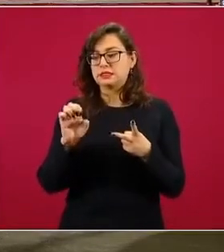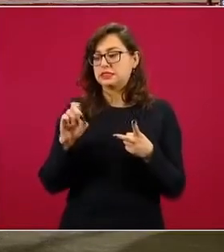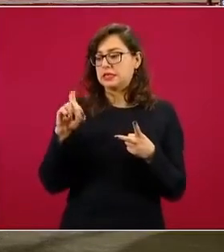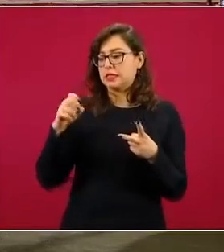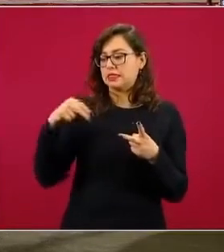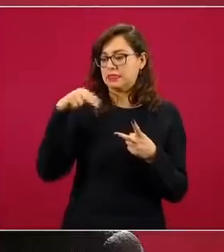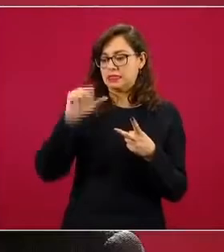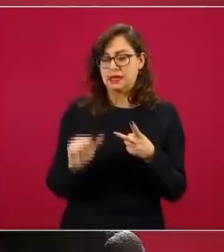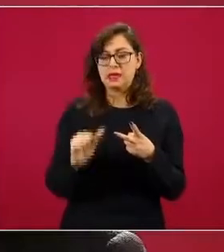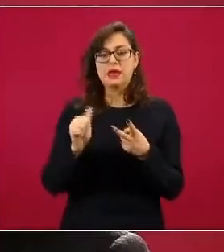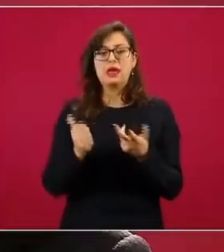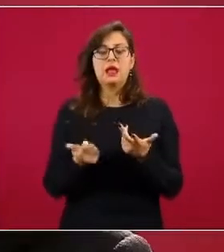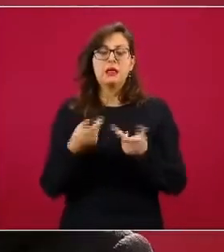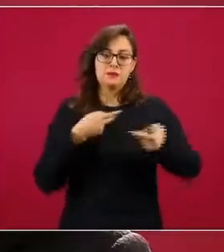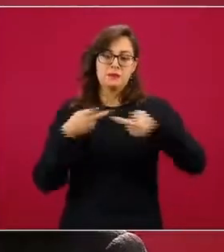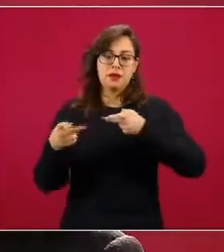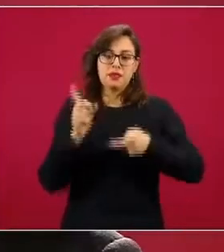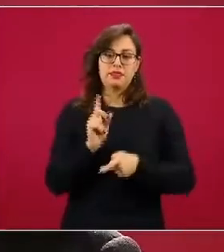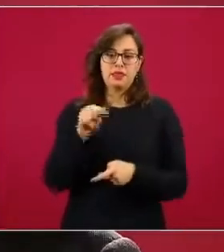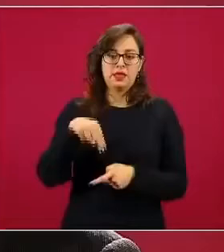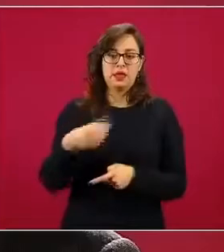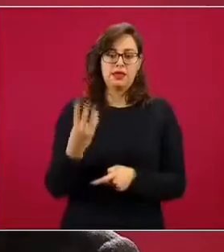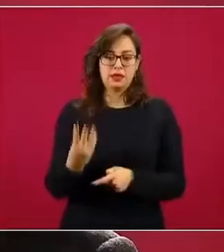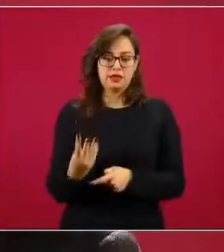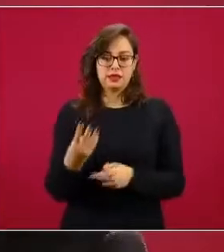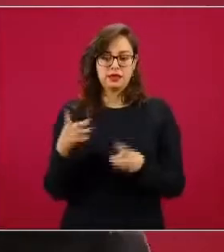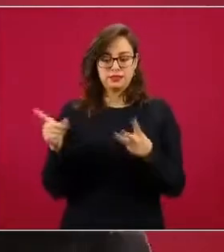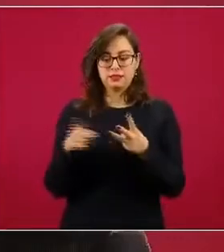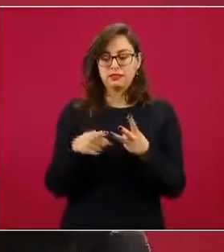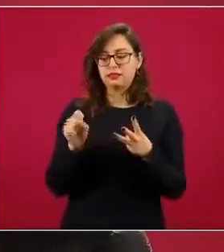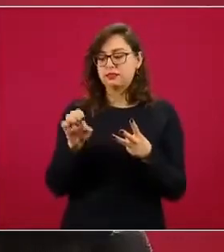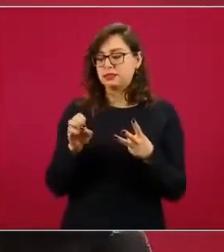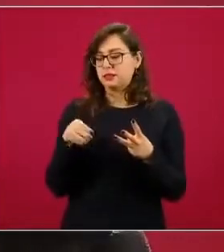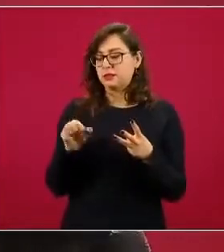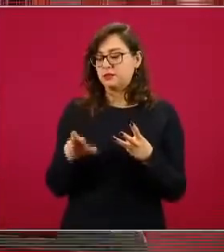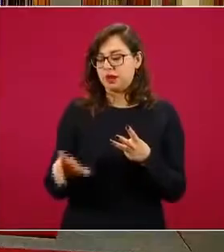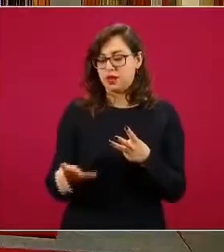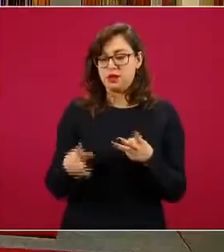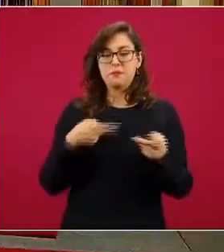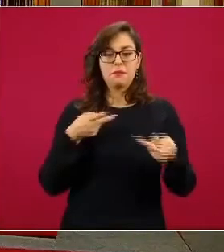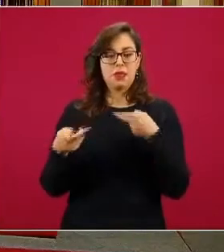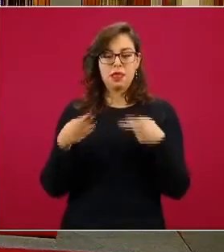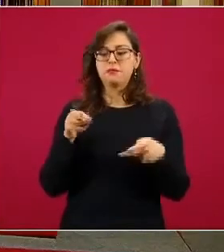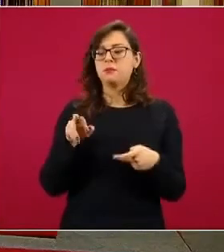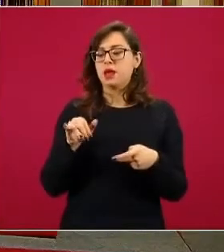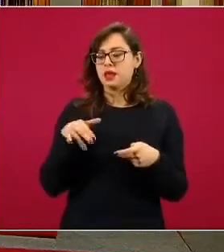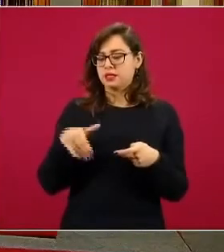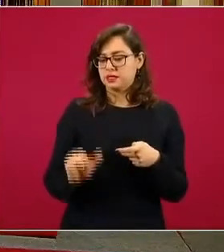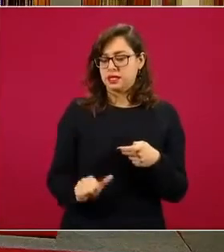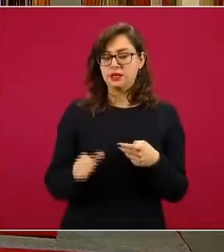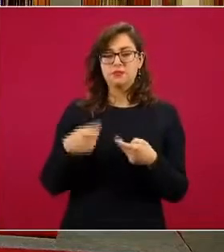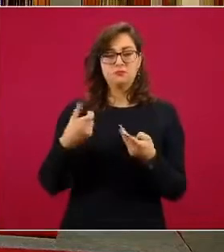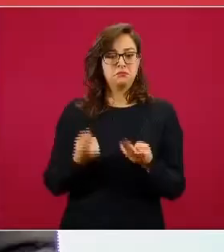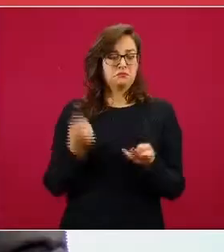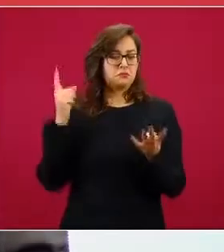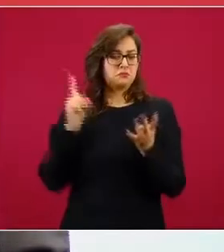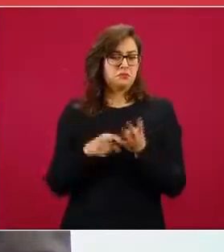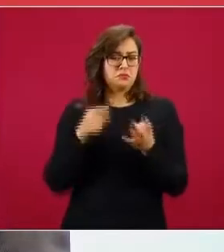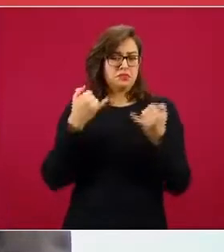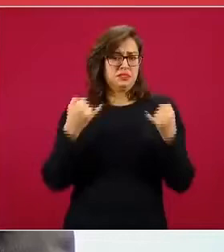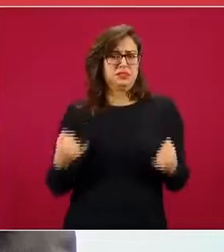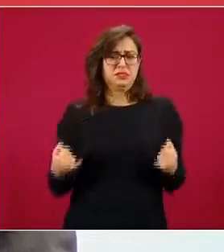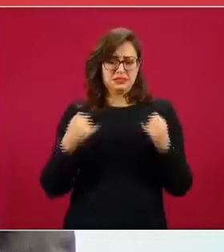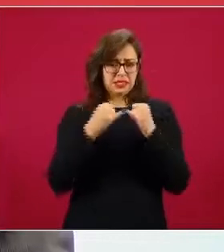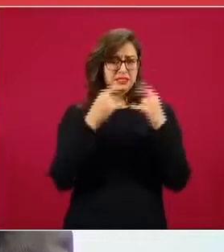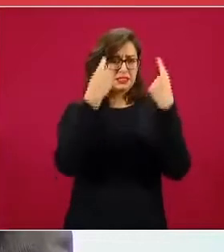Ejército Mexicano con el Plan DN3, la Marina con el Plan Marina, diversas instituciones que fueron